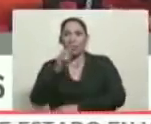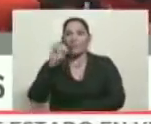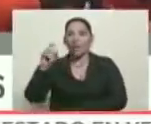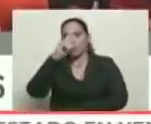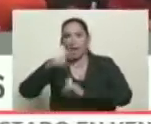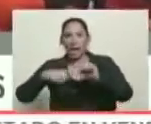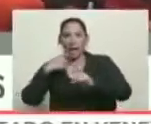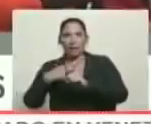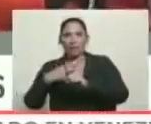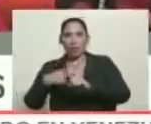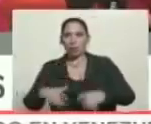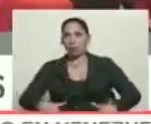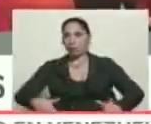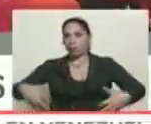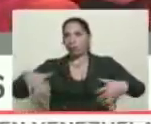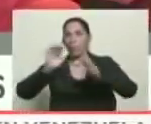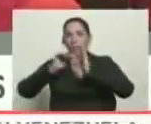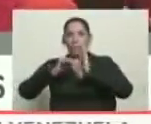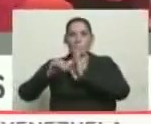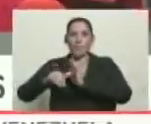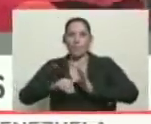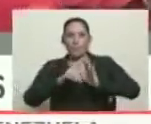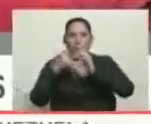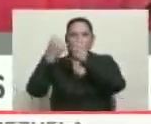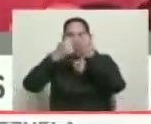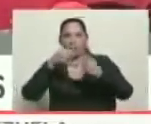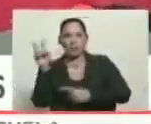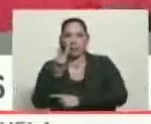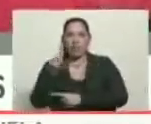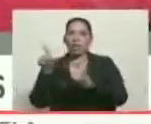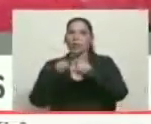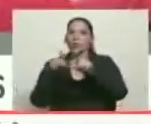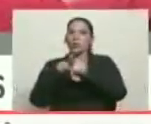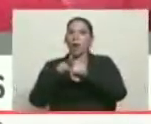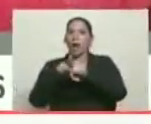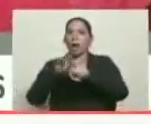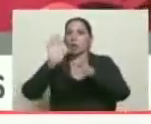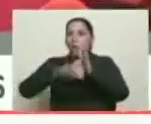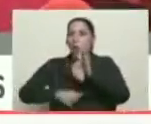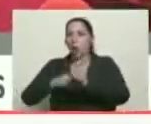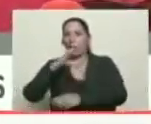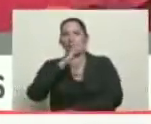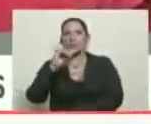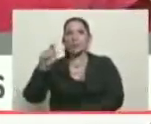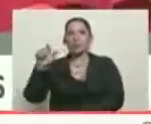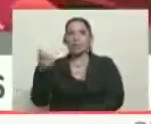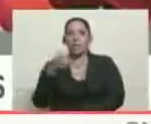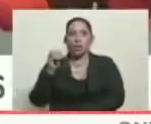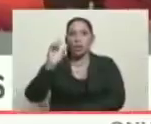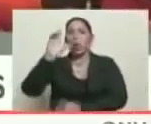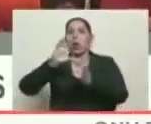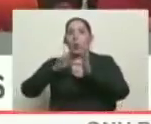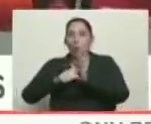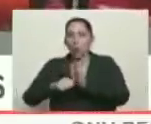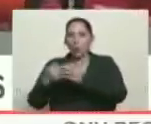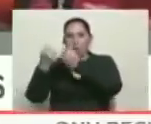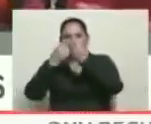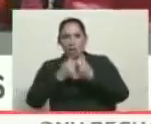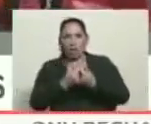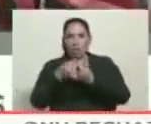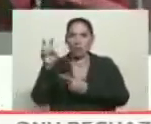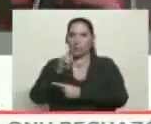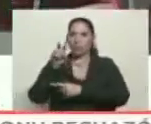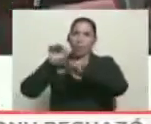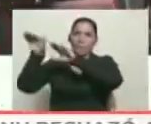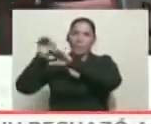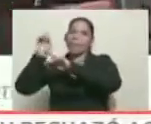es enriquecerse robándose la plata de los venezolanos, como se robaron cinco, como se están robando la plata de Venezuela en el extranjero, y mentirle al